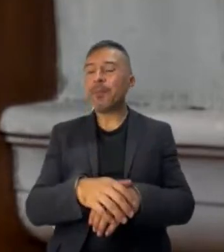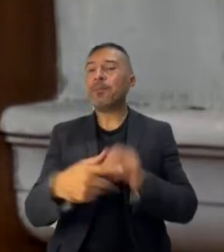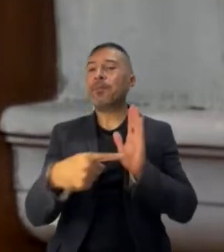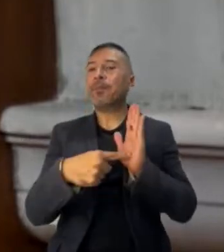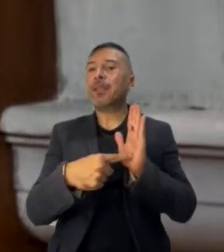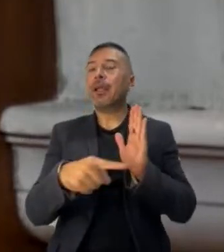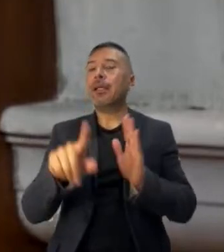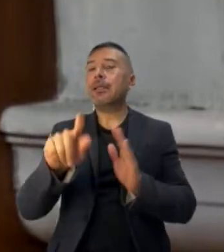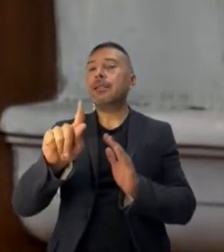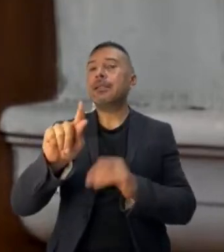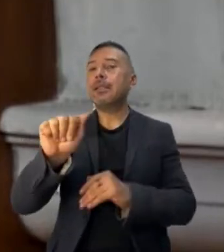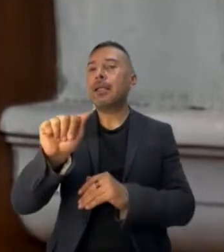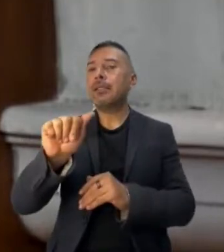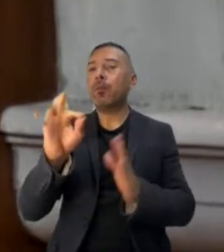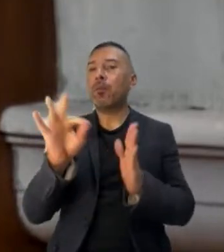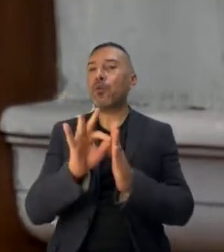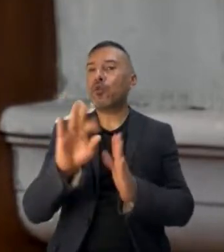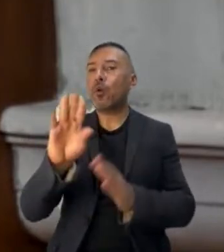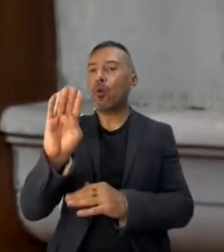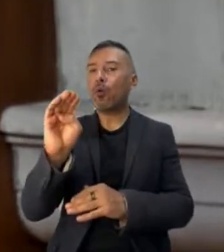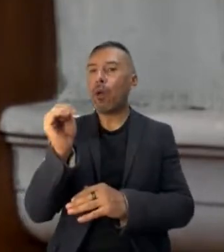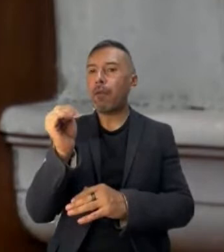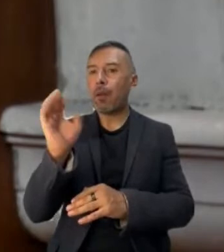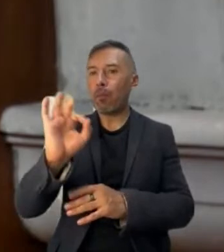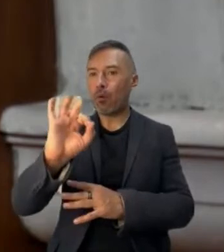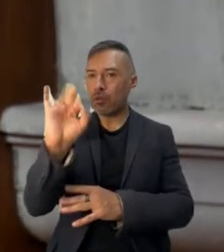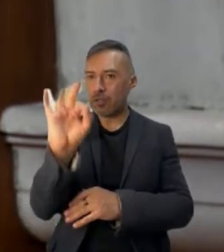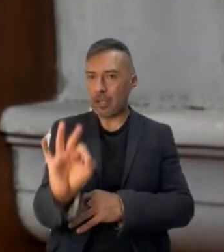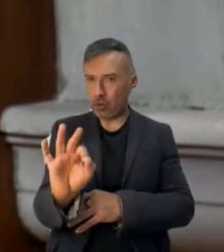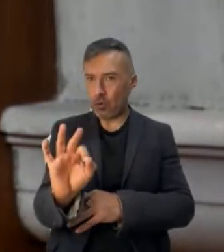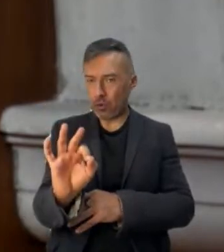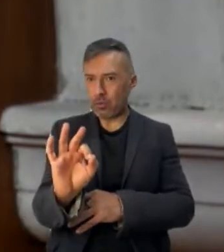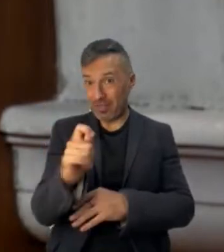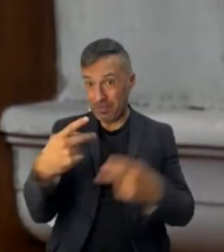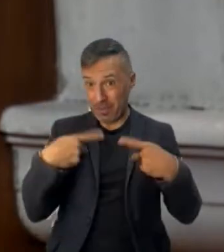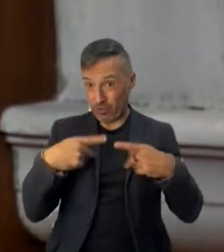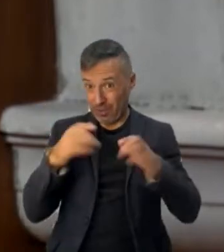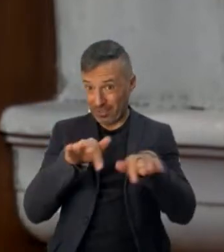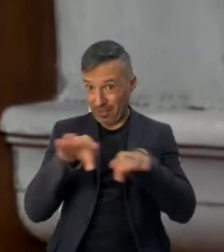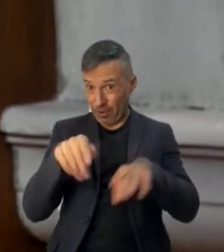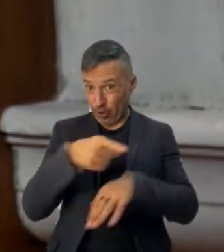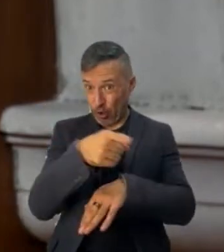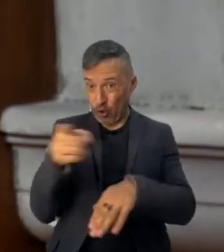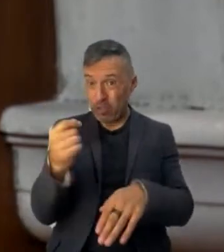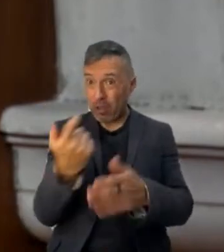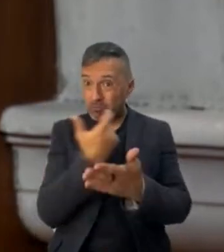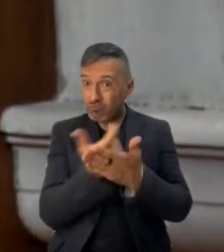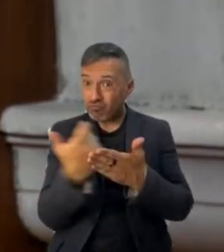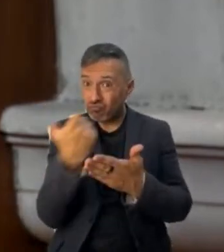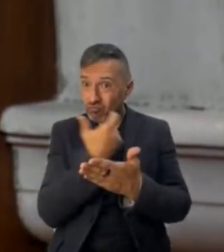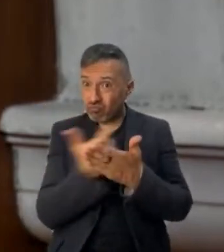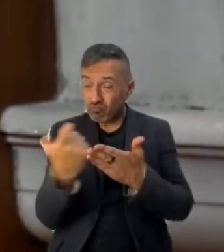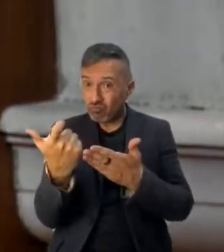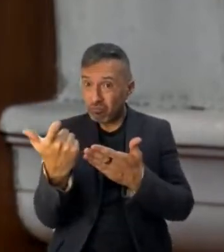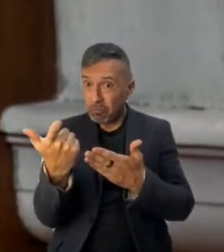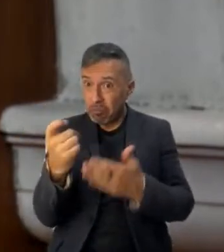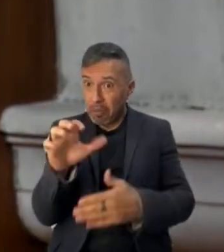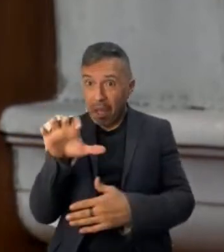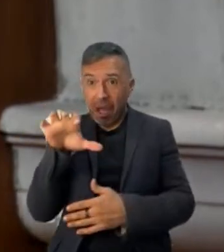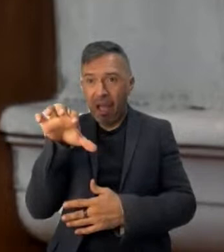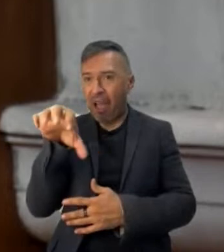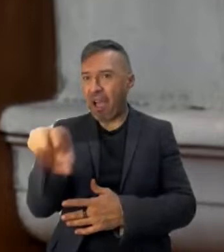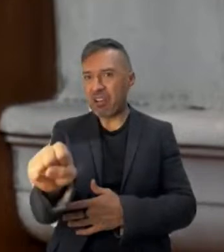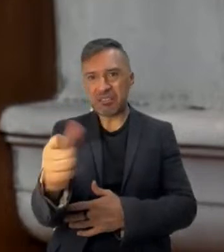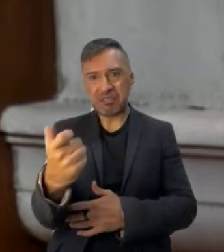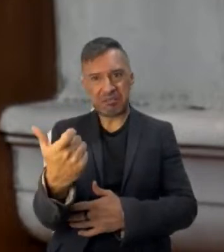76.9% de las personas ocupadas viven sin ingresos suficientes porque no cuentan